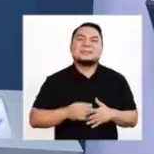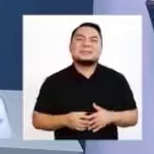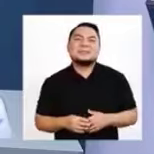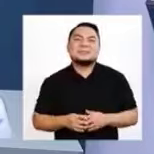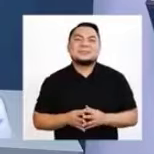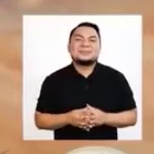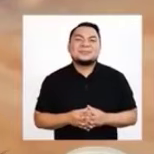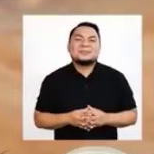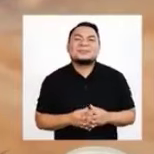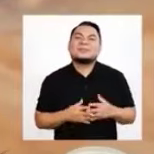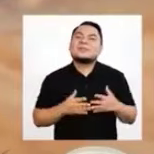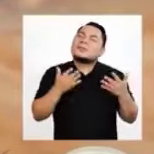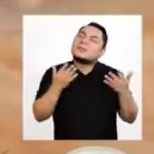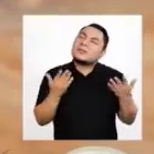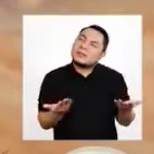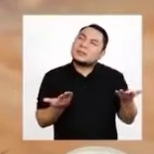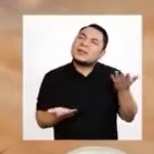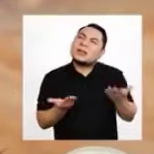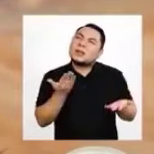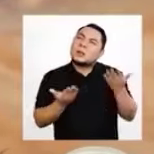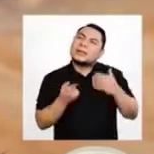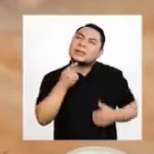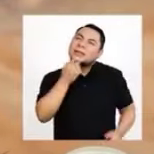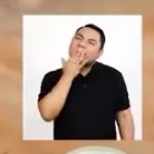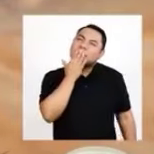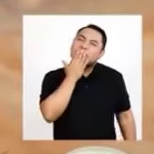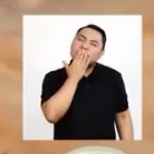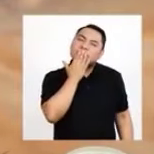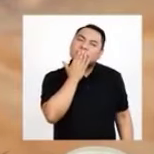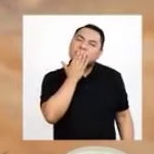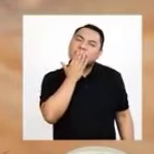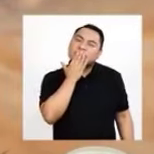entendimos? Puede ser que,